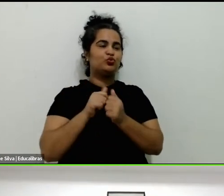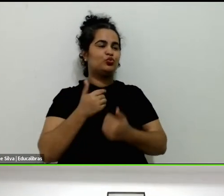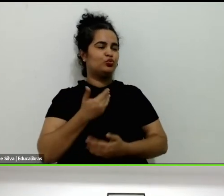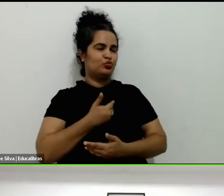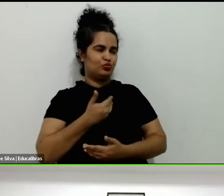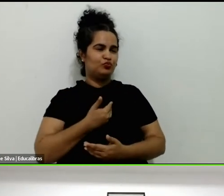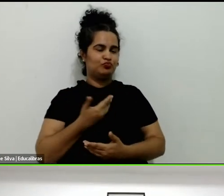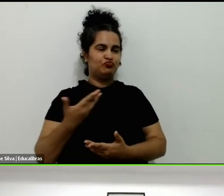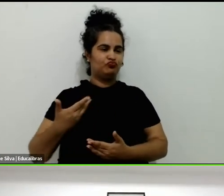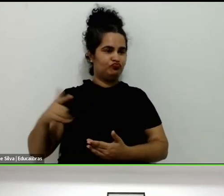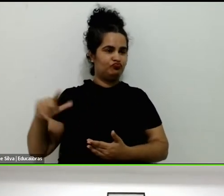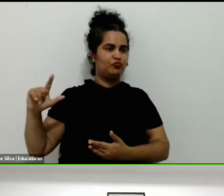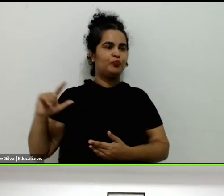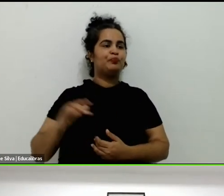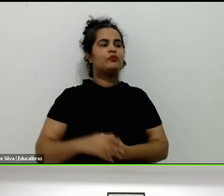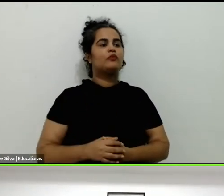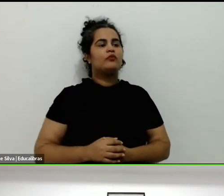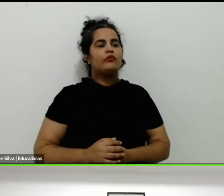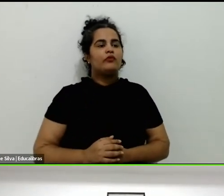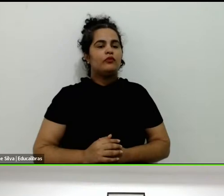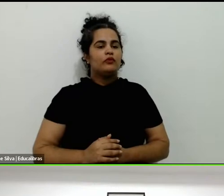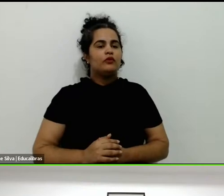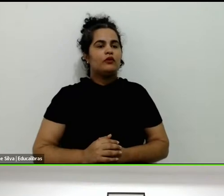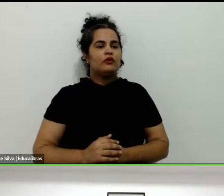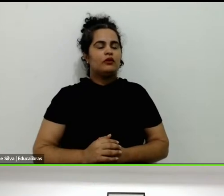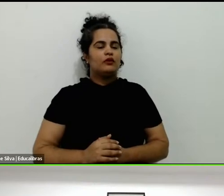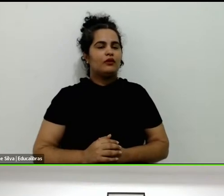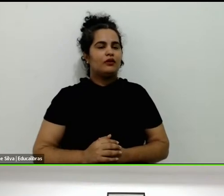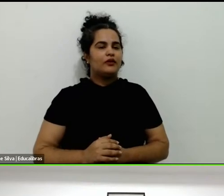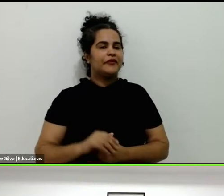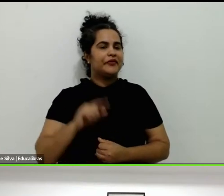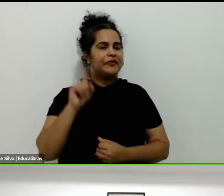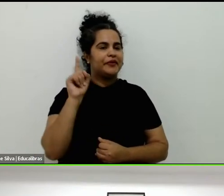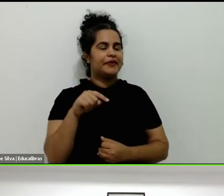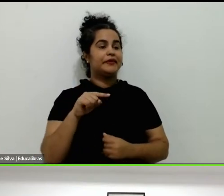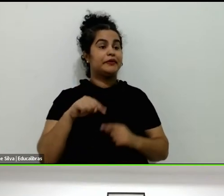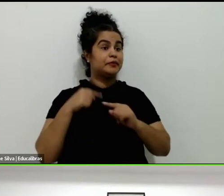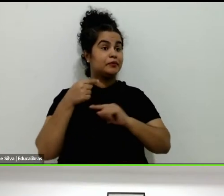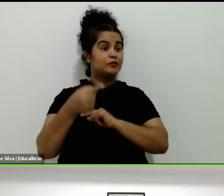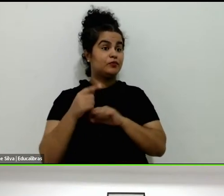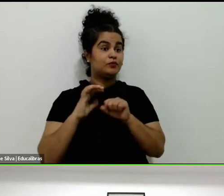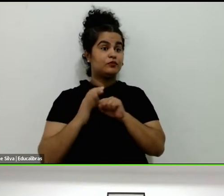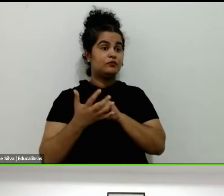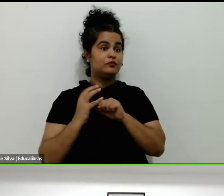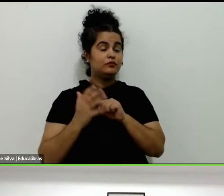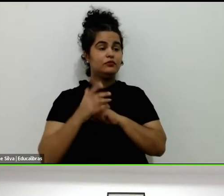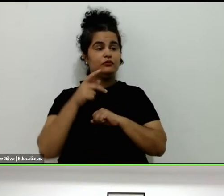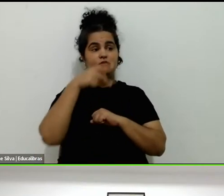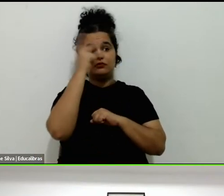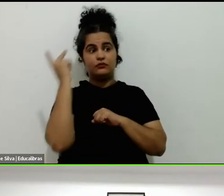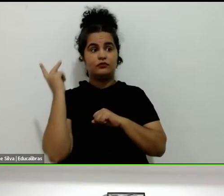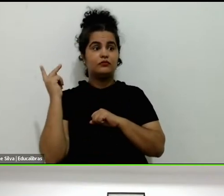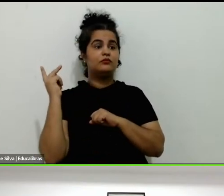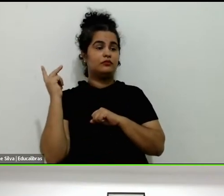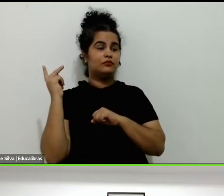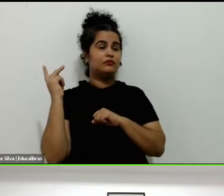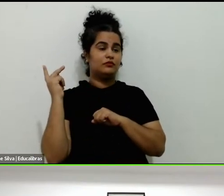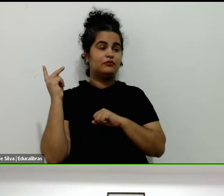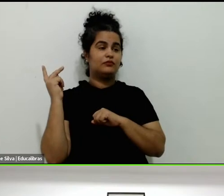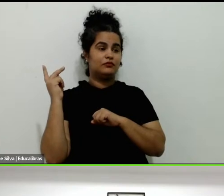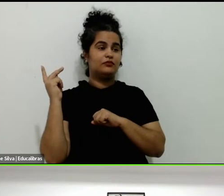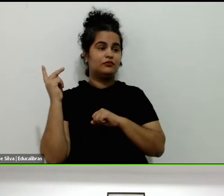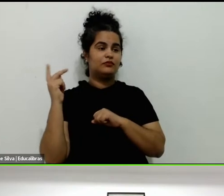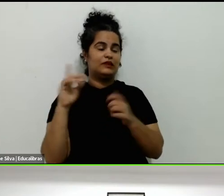en el comportamiento, es decir, post-pandemia, claro, la gente quizá por el agotamiento de la pantalla, exactamente, salió,